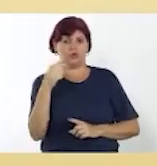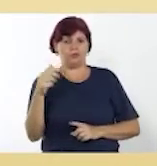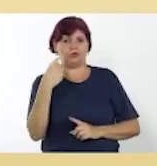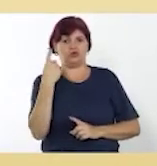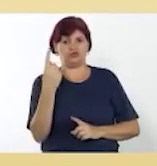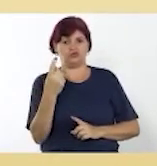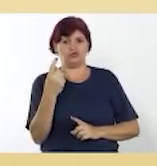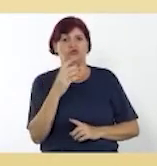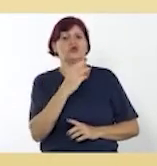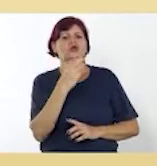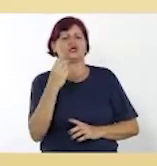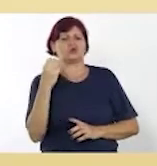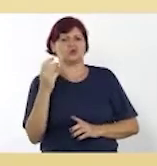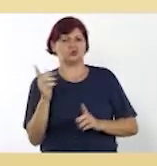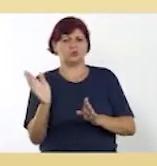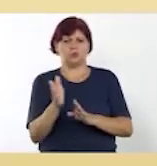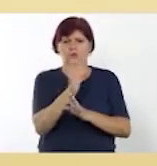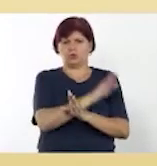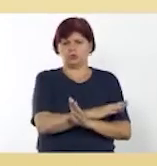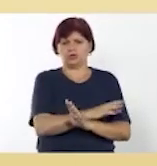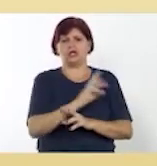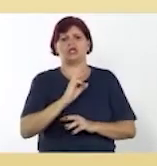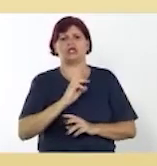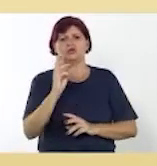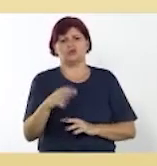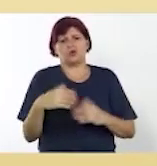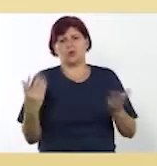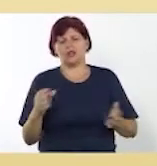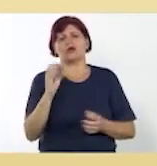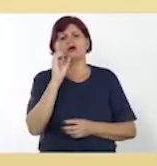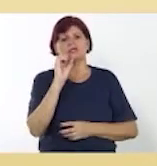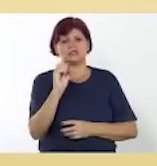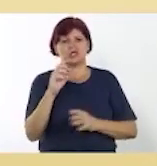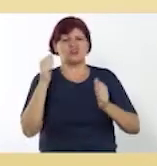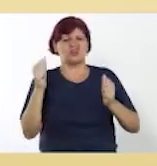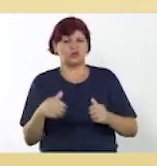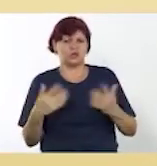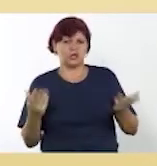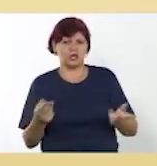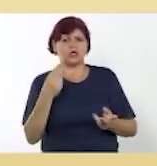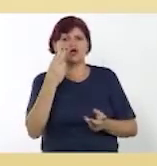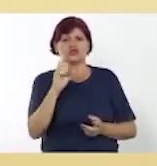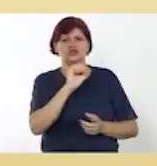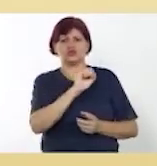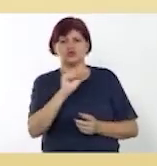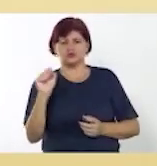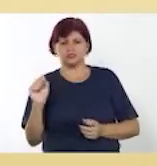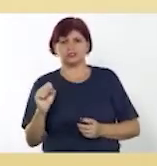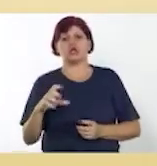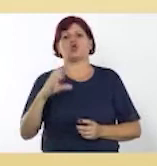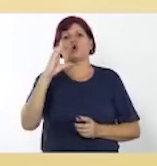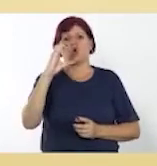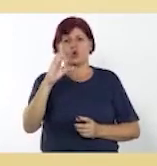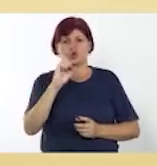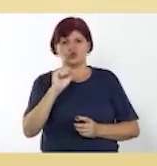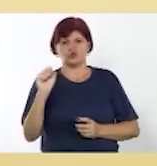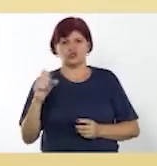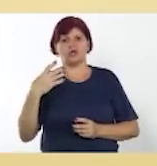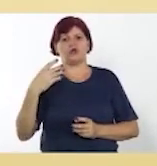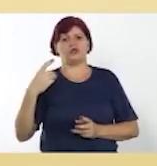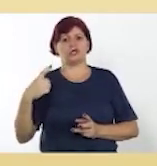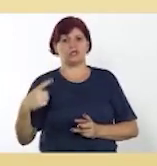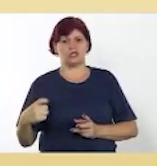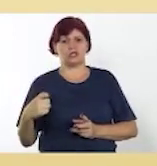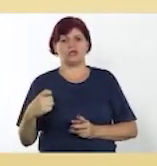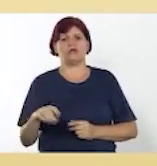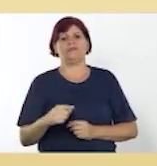menos 1, que son números que son opuestos, el resultado es 0. Y nos queda 2 seno coseno de x.